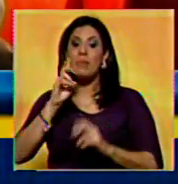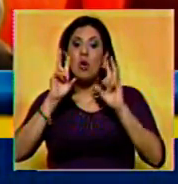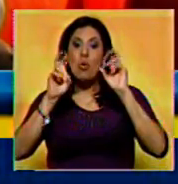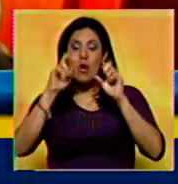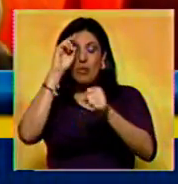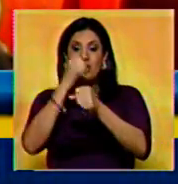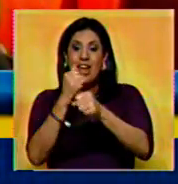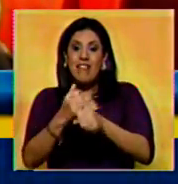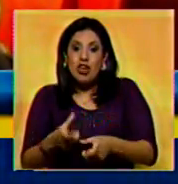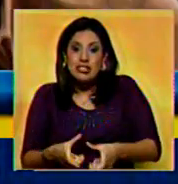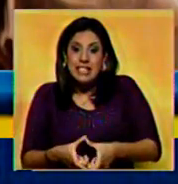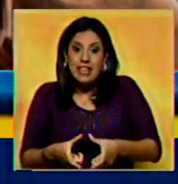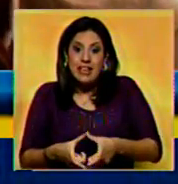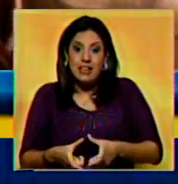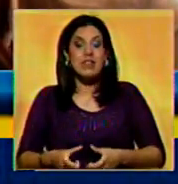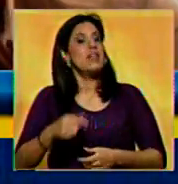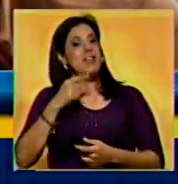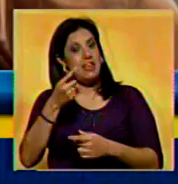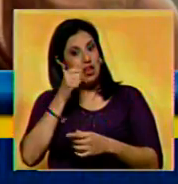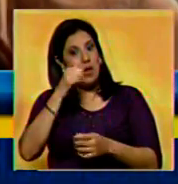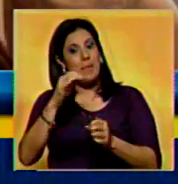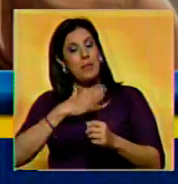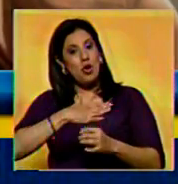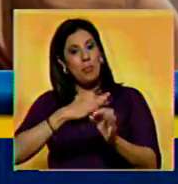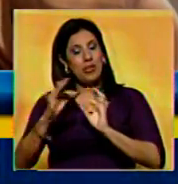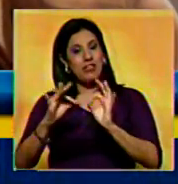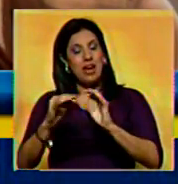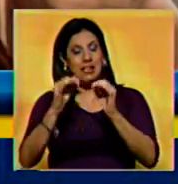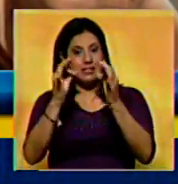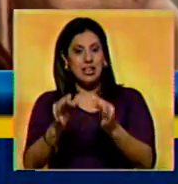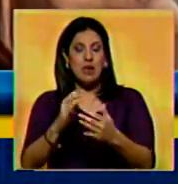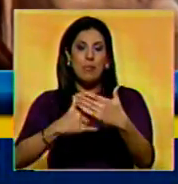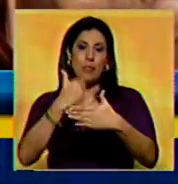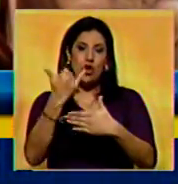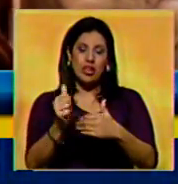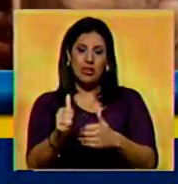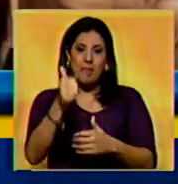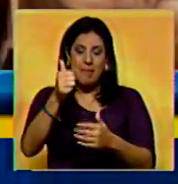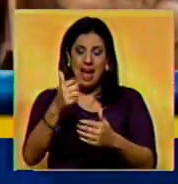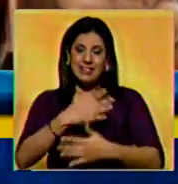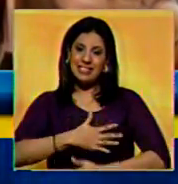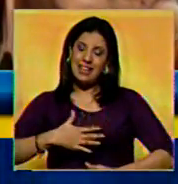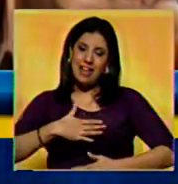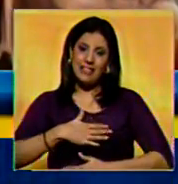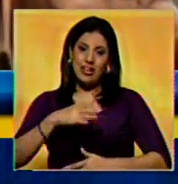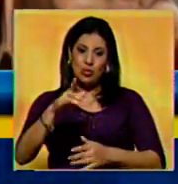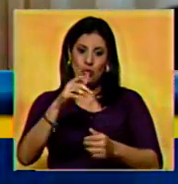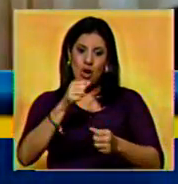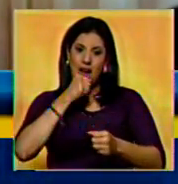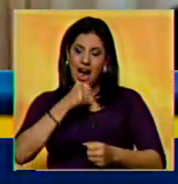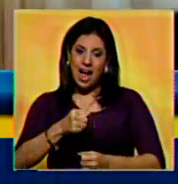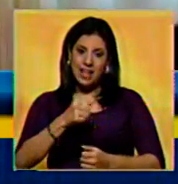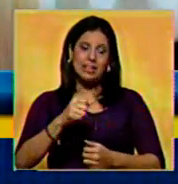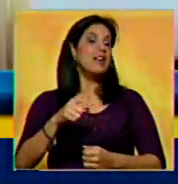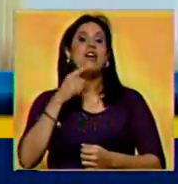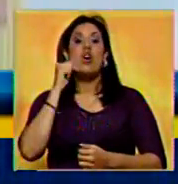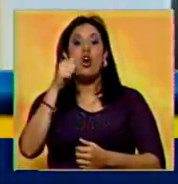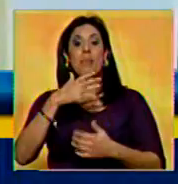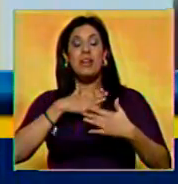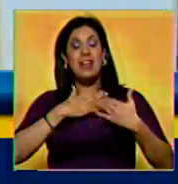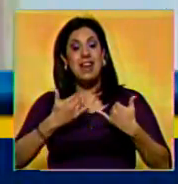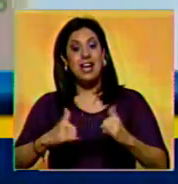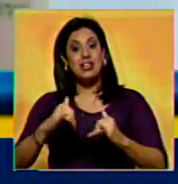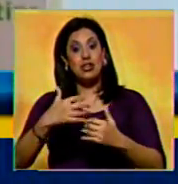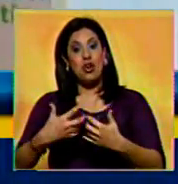nuevo trabajo discográfico. El propio artista lo definió como uno de los proyectos más gratificantes de su carrera. El astro, nacido en